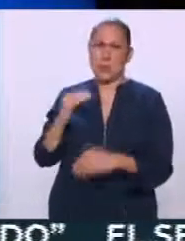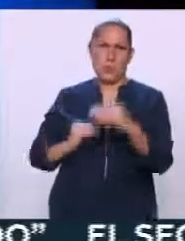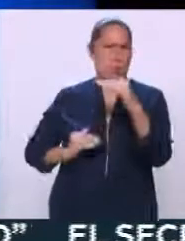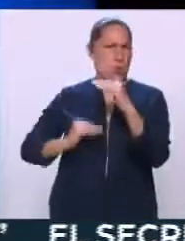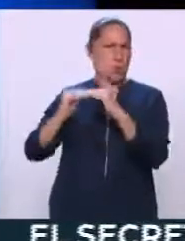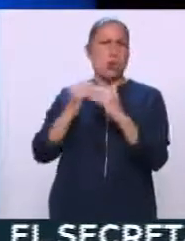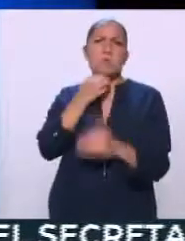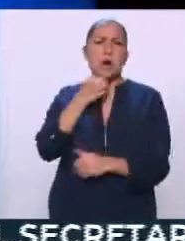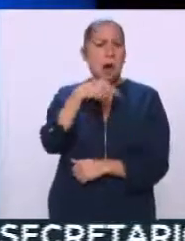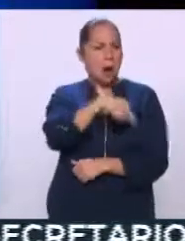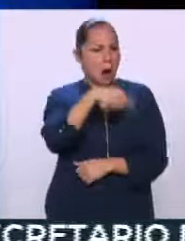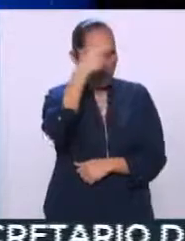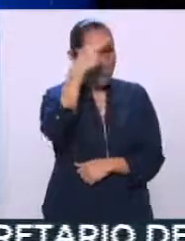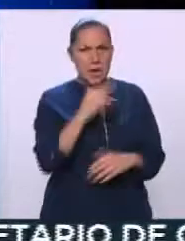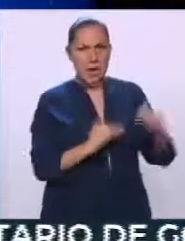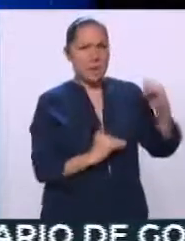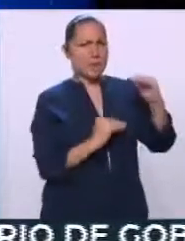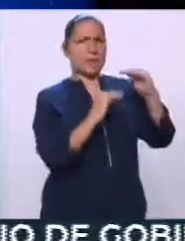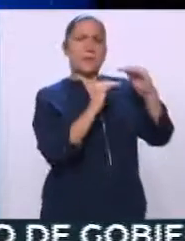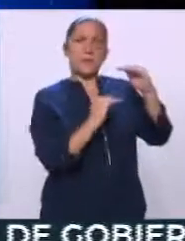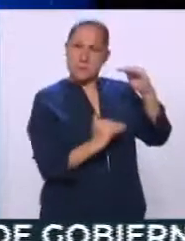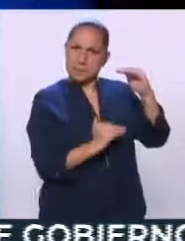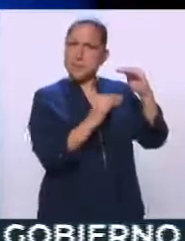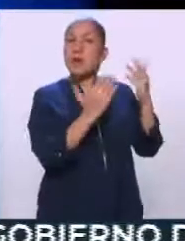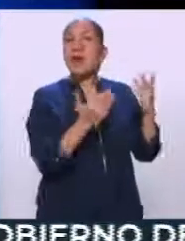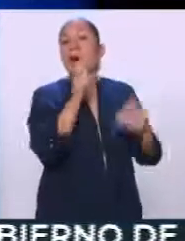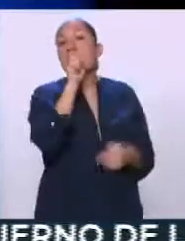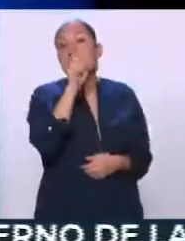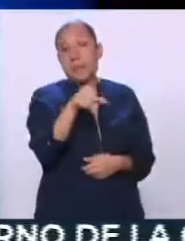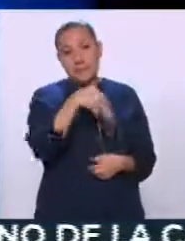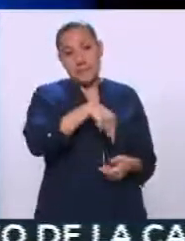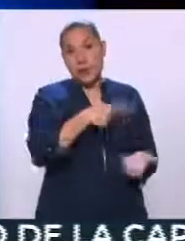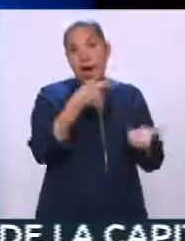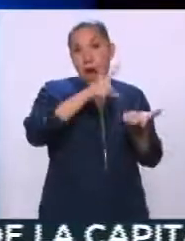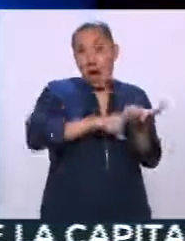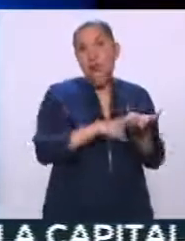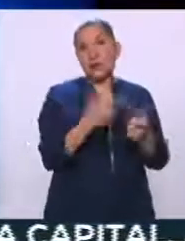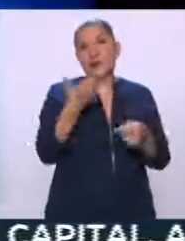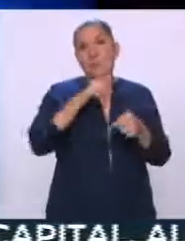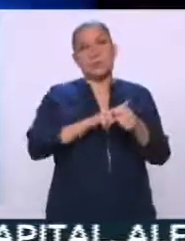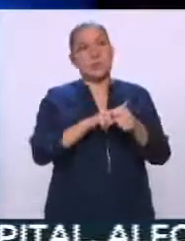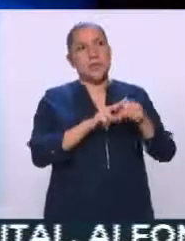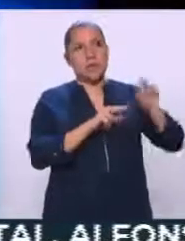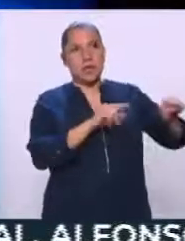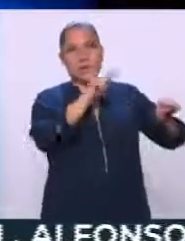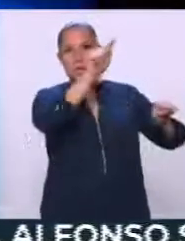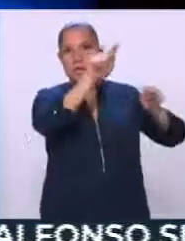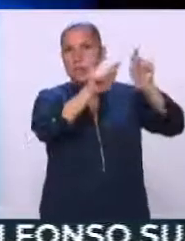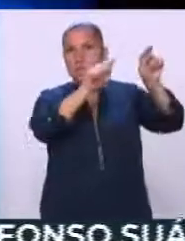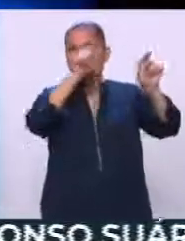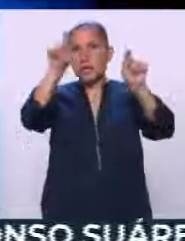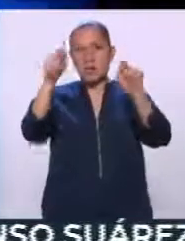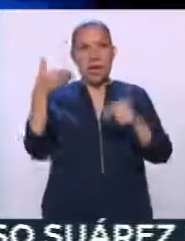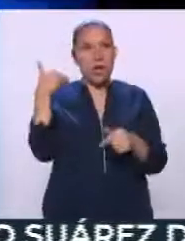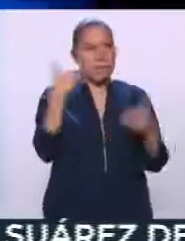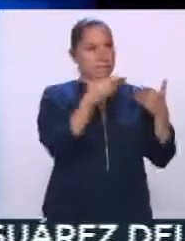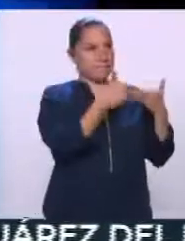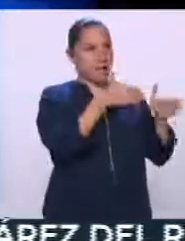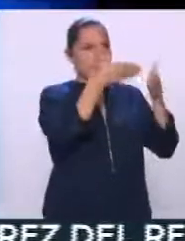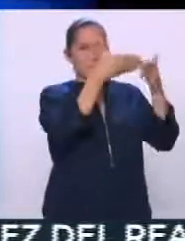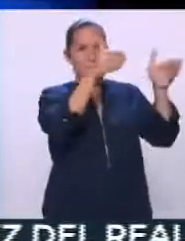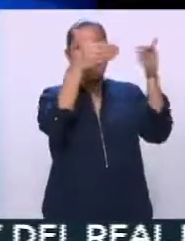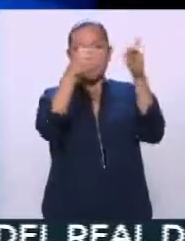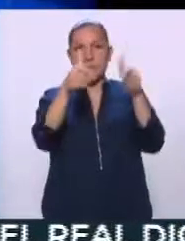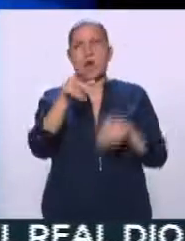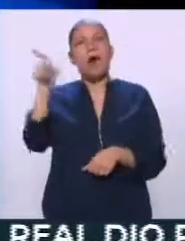una estrategia deliberada de expansión de la capacidad hospitalaria, cosa que no necesariamente se dio a tiempo, no se ha dado en el caso de